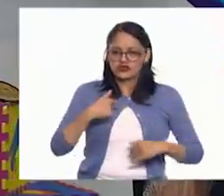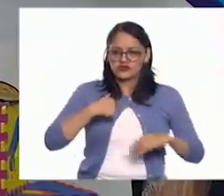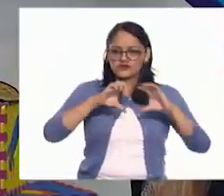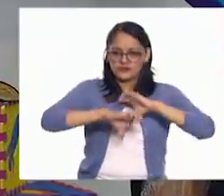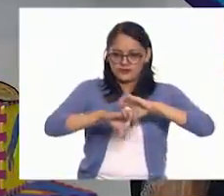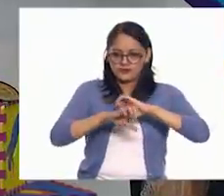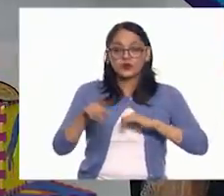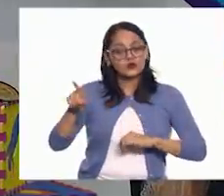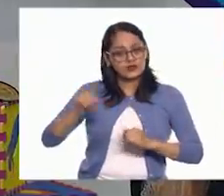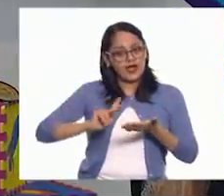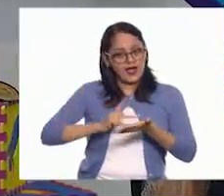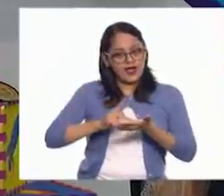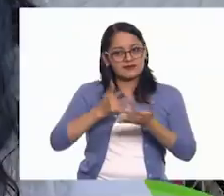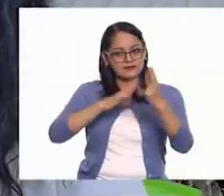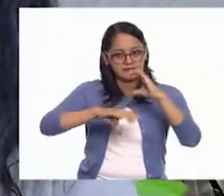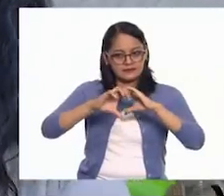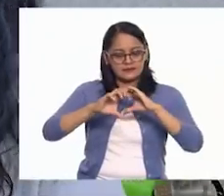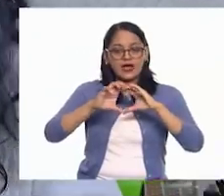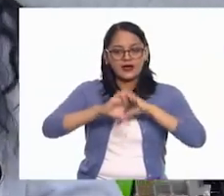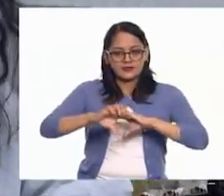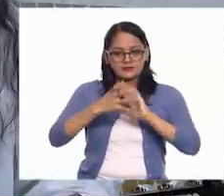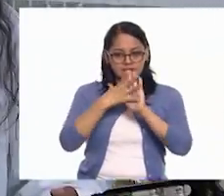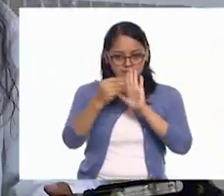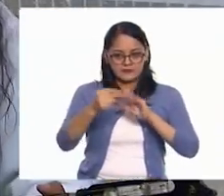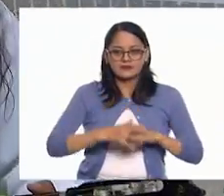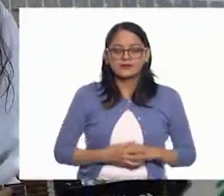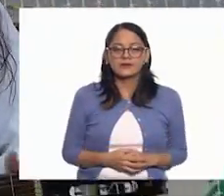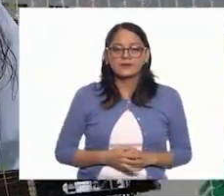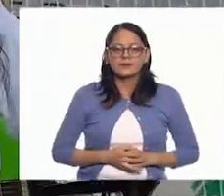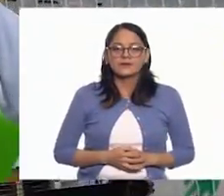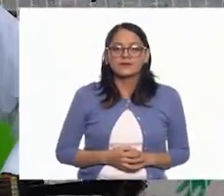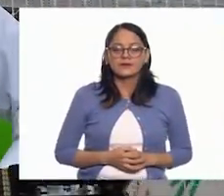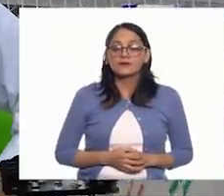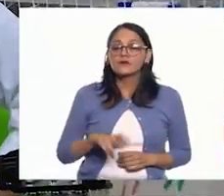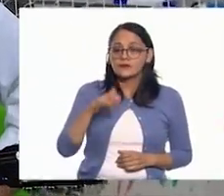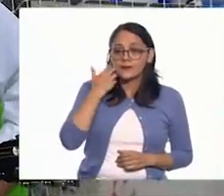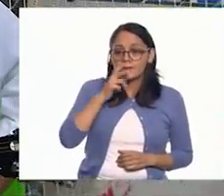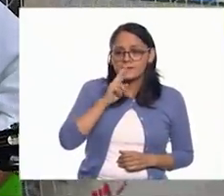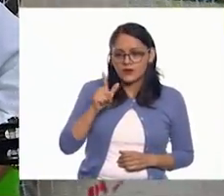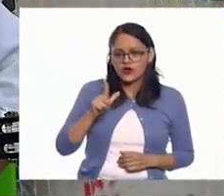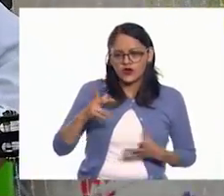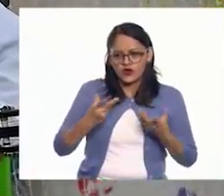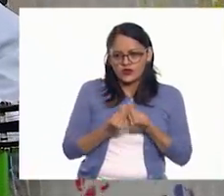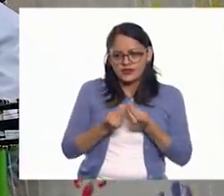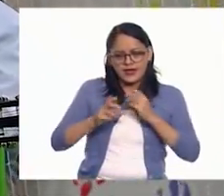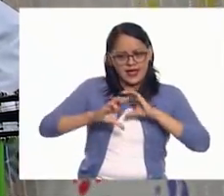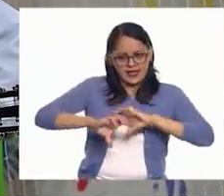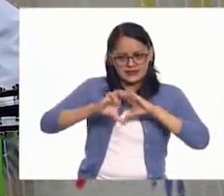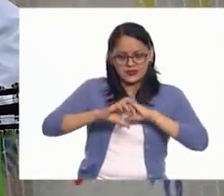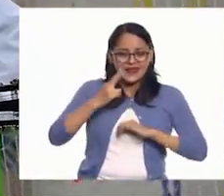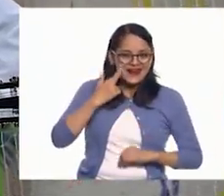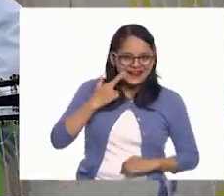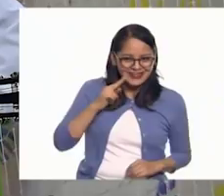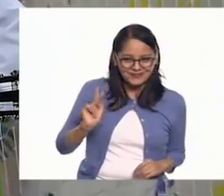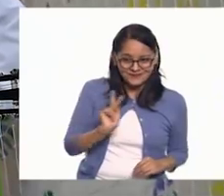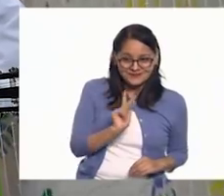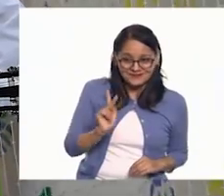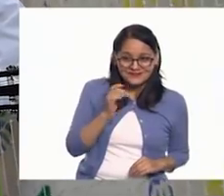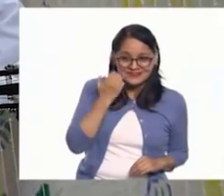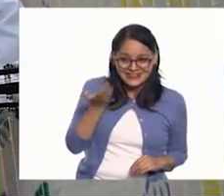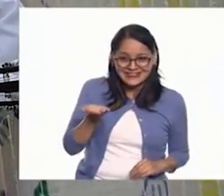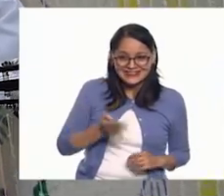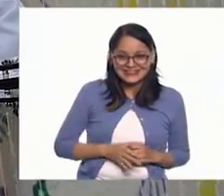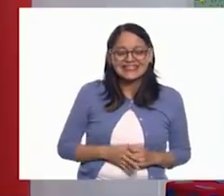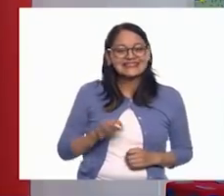y ustedes repiten, ¿les parece? Muy me bien. Parece muy bien. Dice así. ¿Te parece si lo hacemos con la misma tonadita de la rana? Oh, me